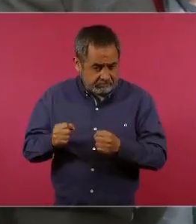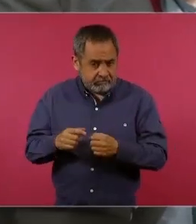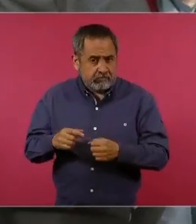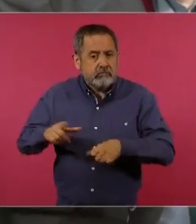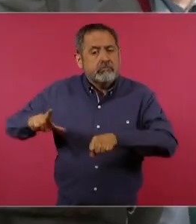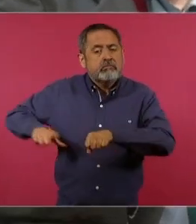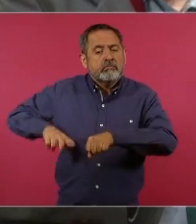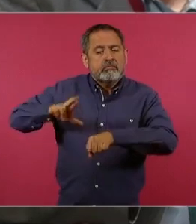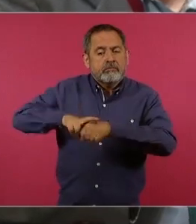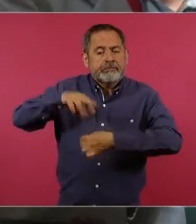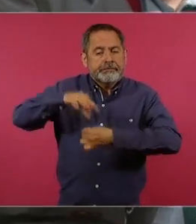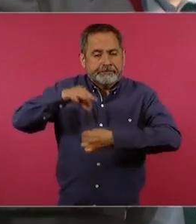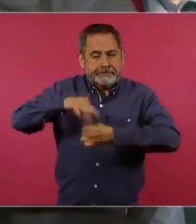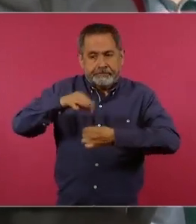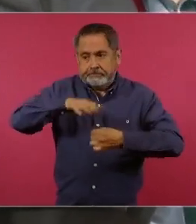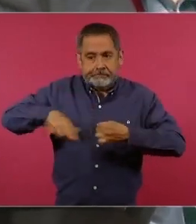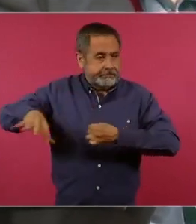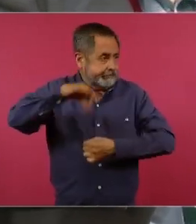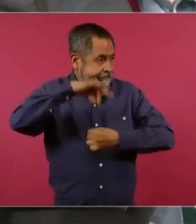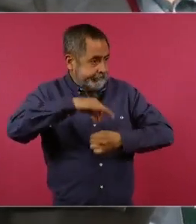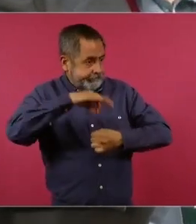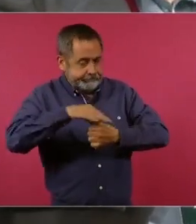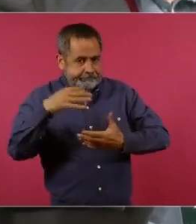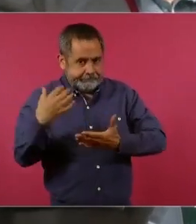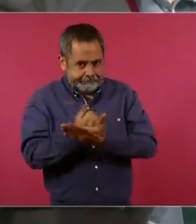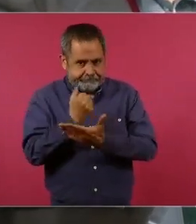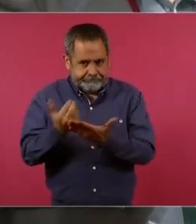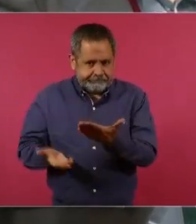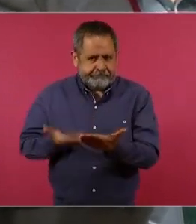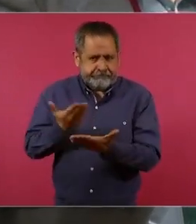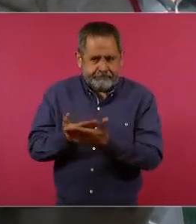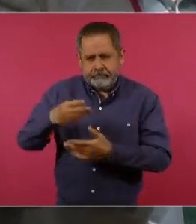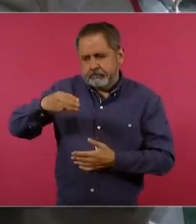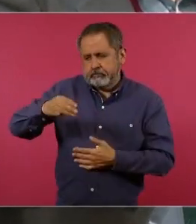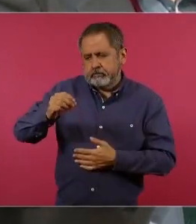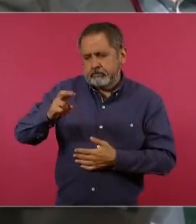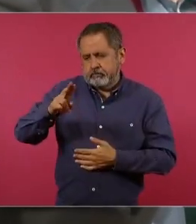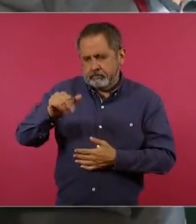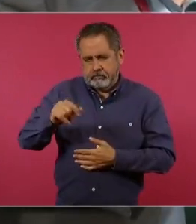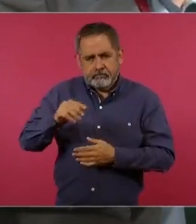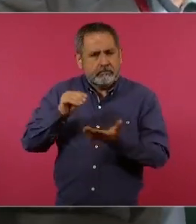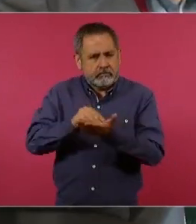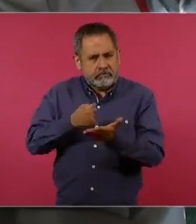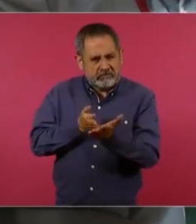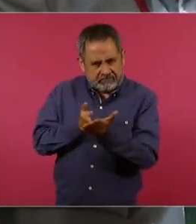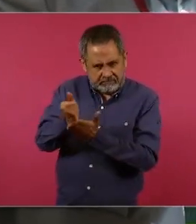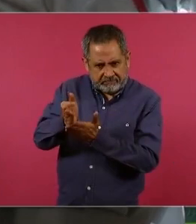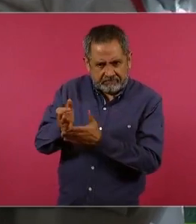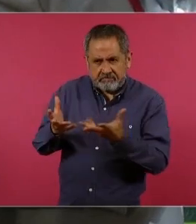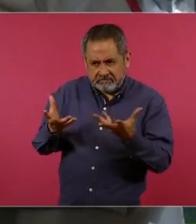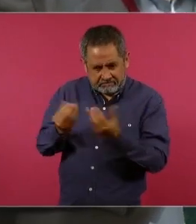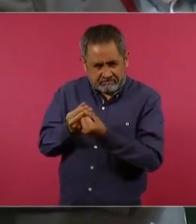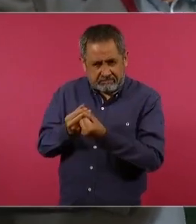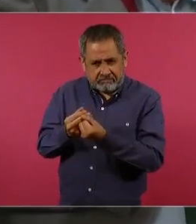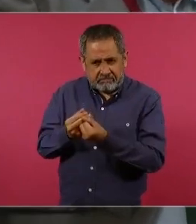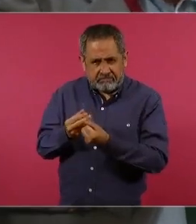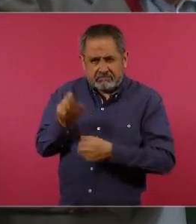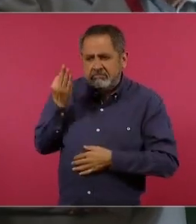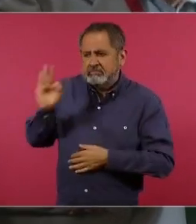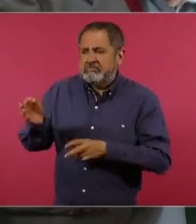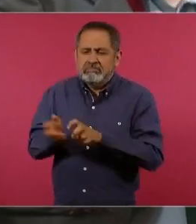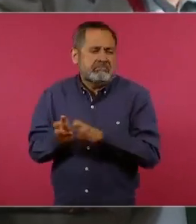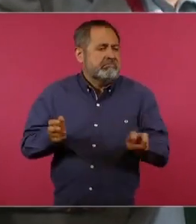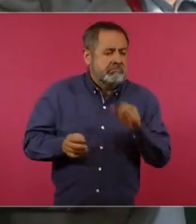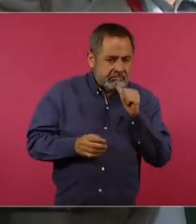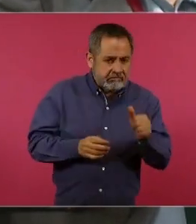gobernantes electos por el voto popular a partir de las propuestas de Morena sigan siendo fieles a los mandatos populares. Le traigo dos